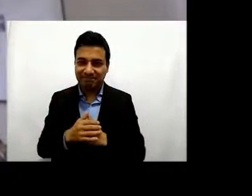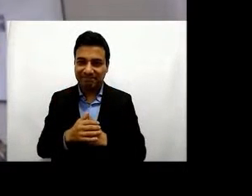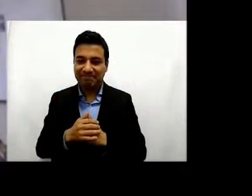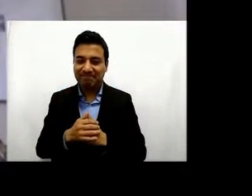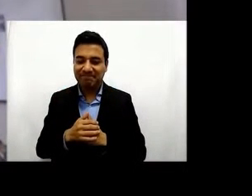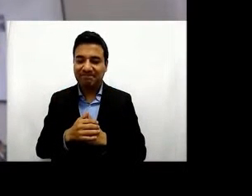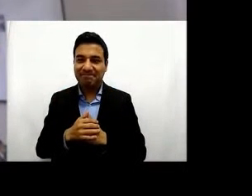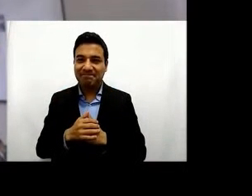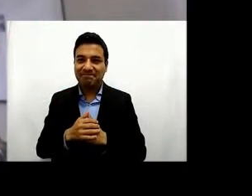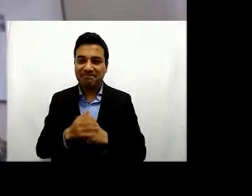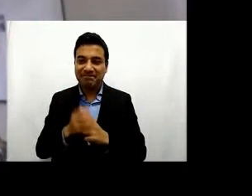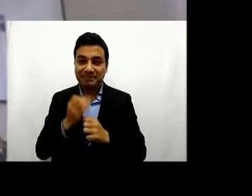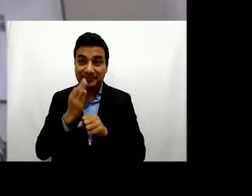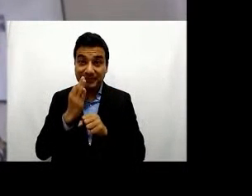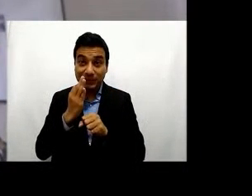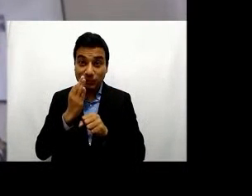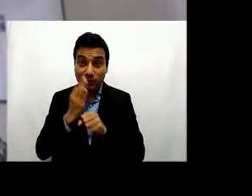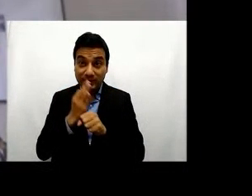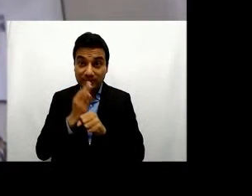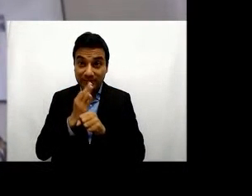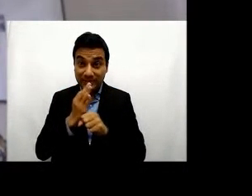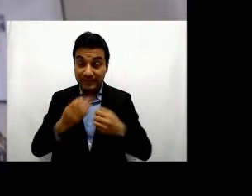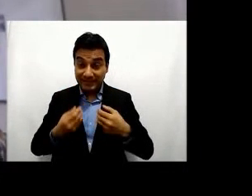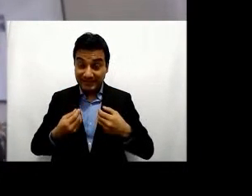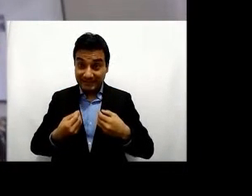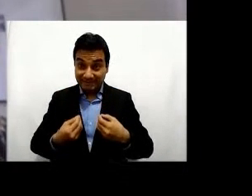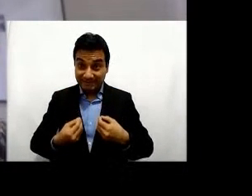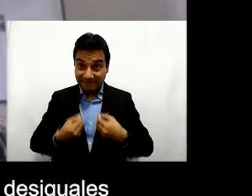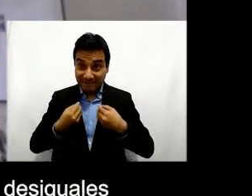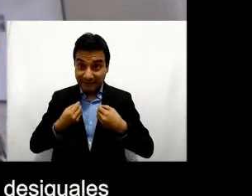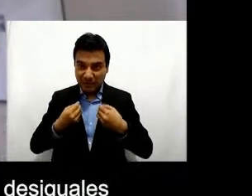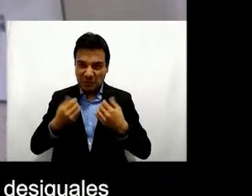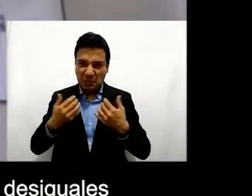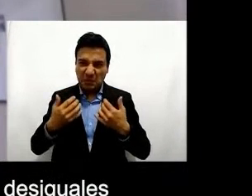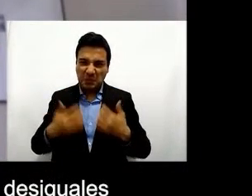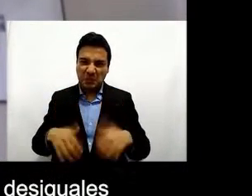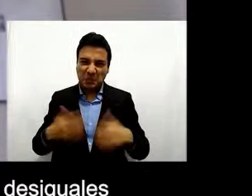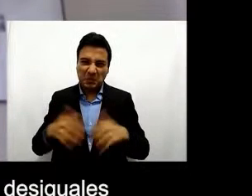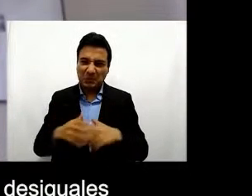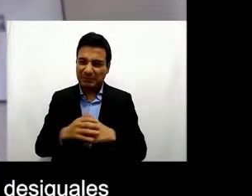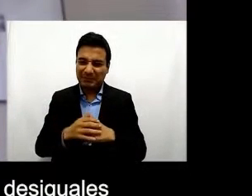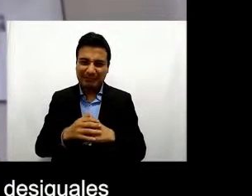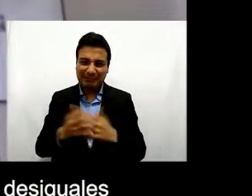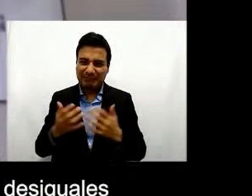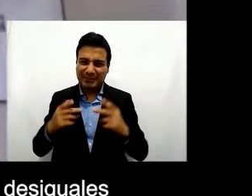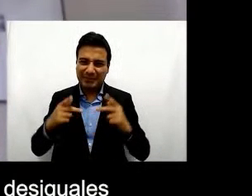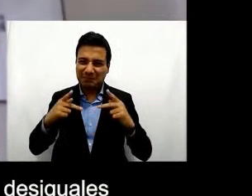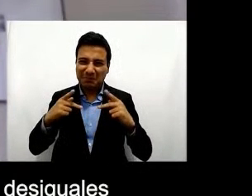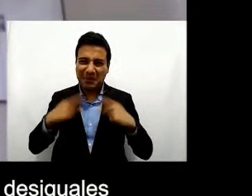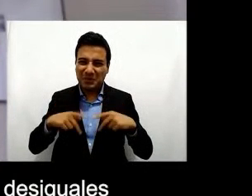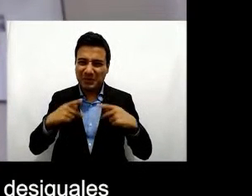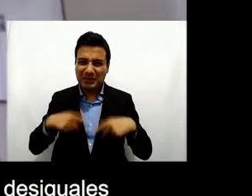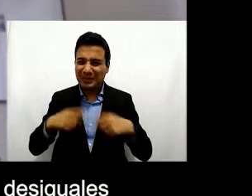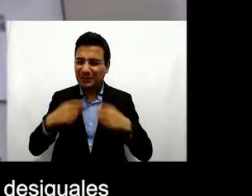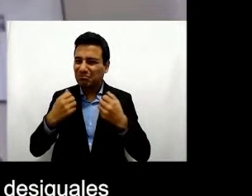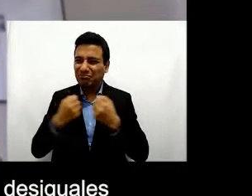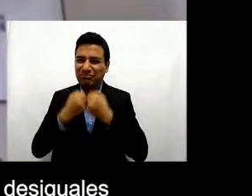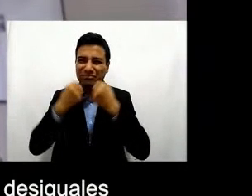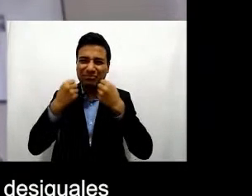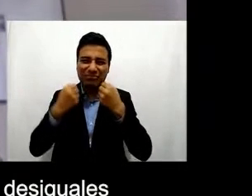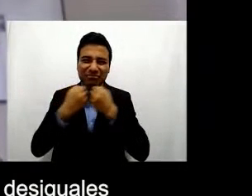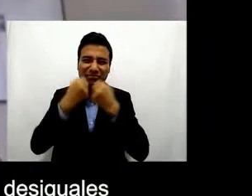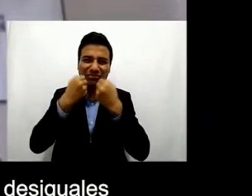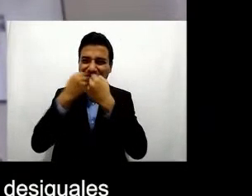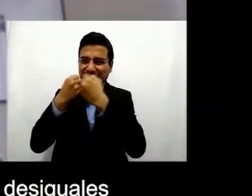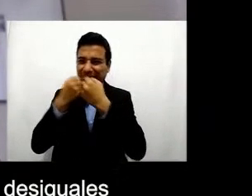estamos también viviendo una época de gran polarización, y la gente ha tenido un